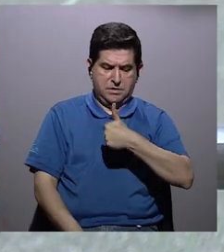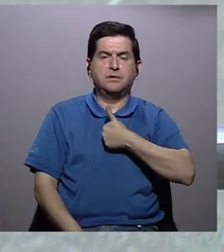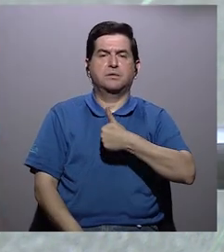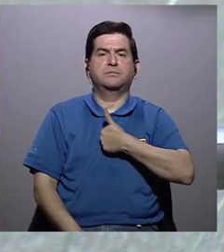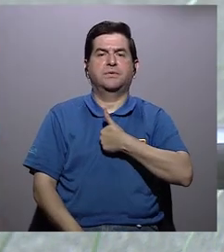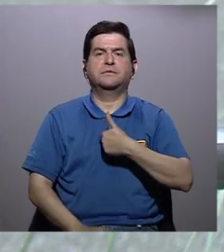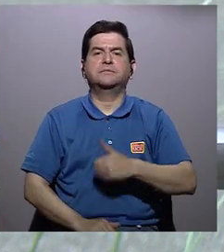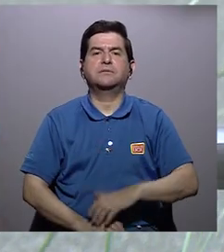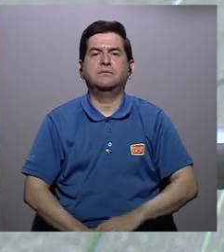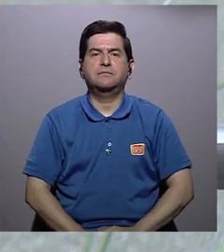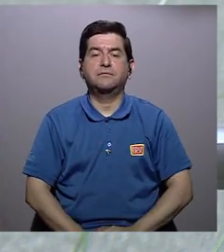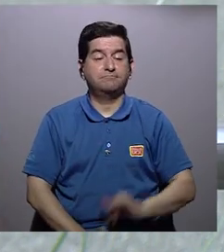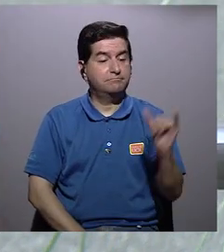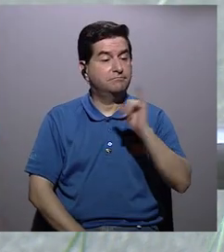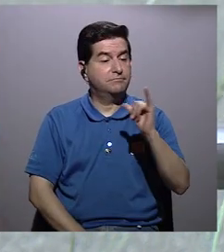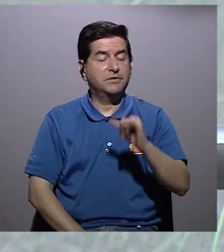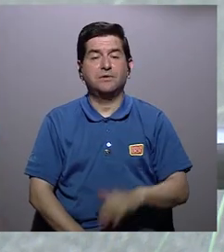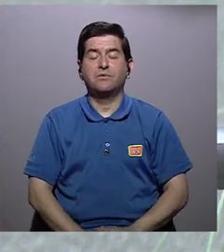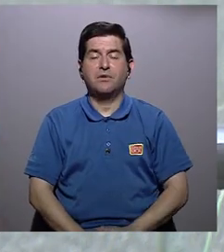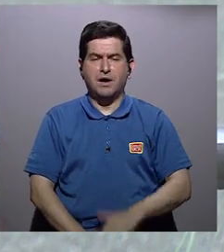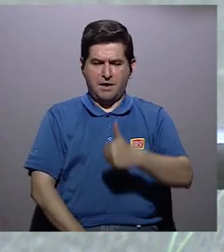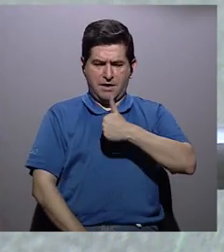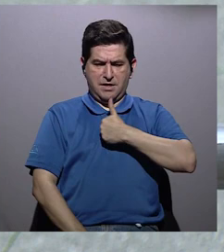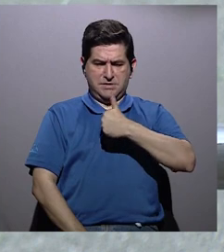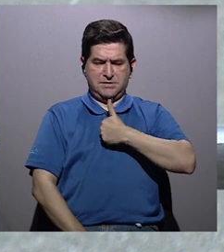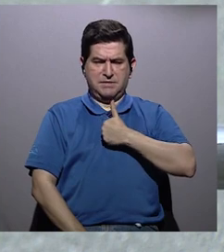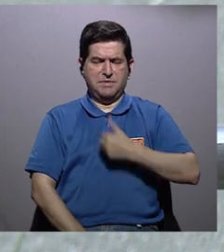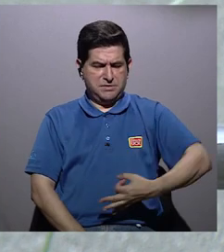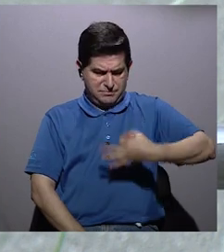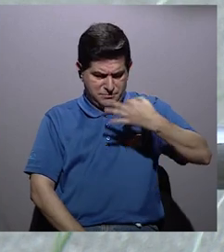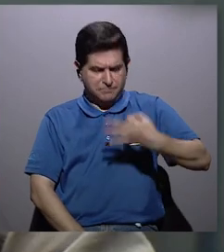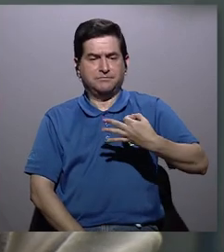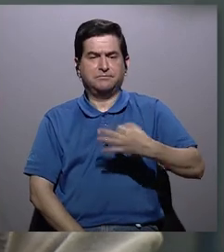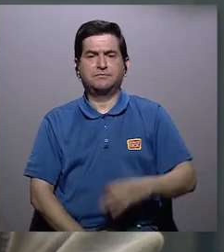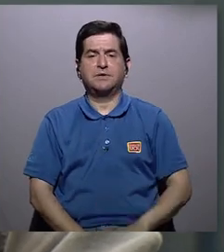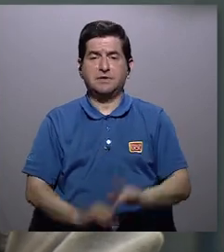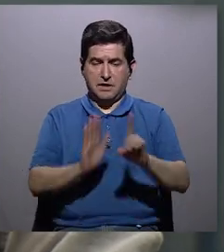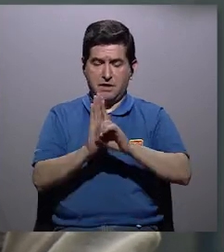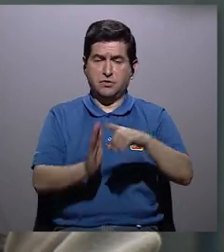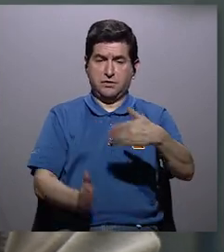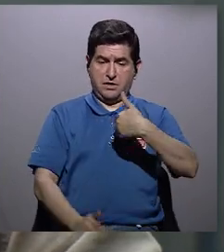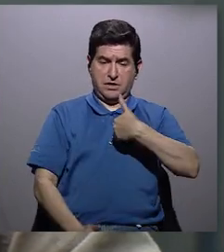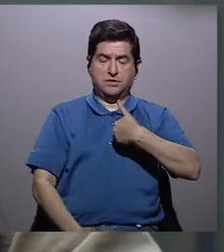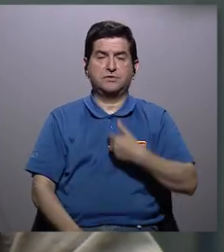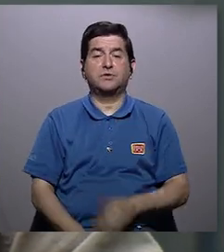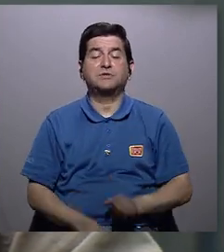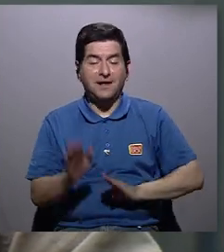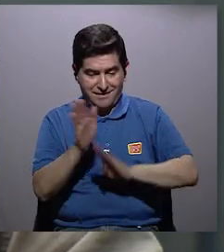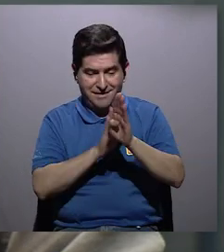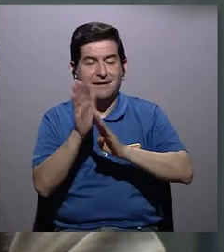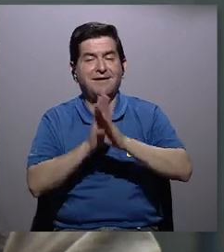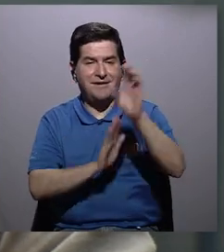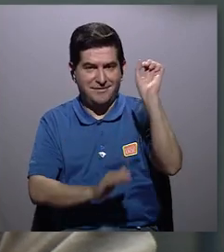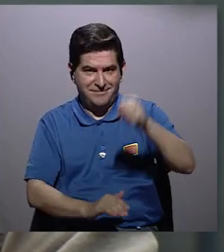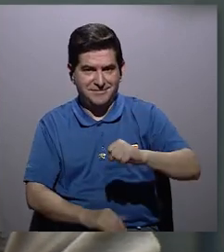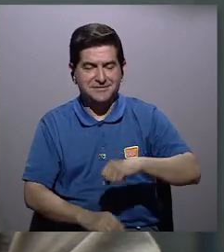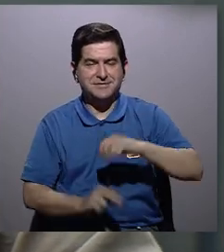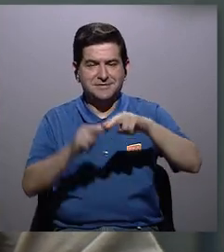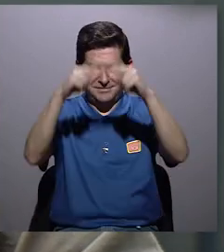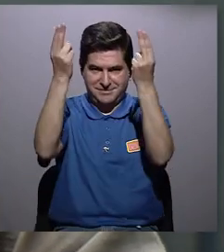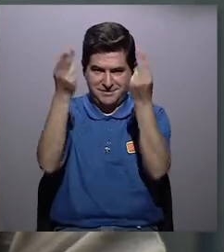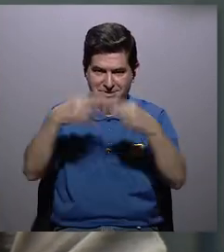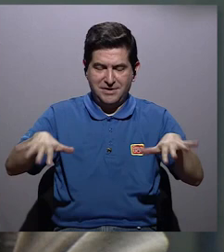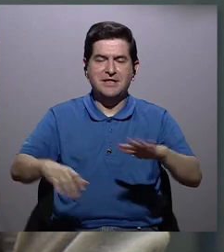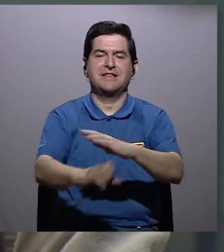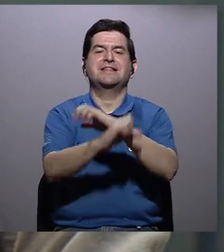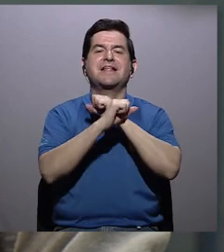mismo, el también la autoafirmación, los propios derechos, pues ahí sí estaríamos desarrollando un internet más